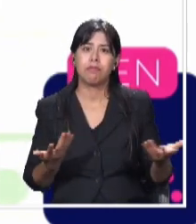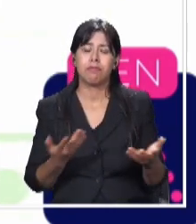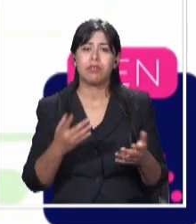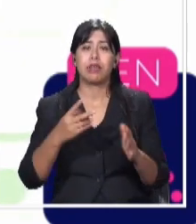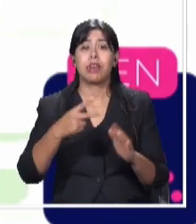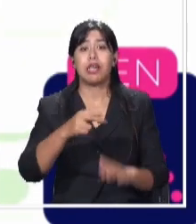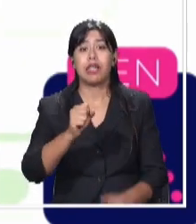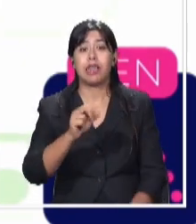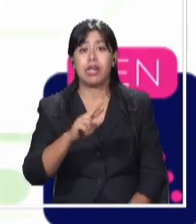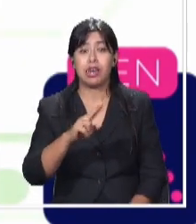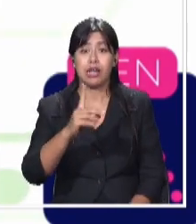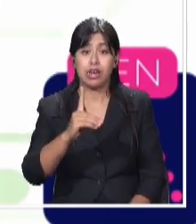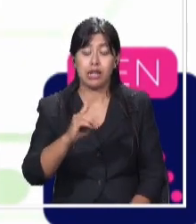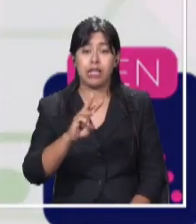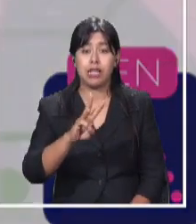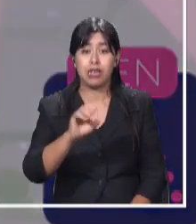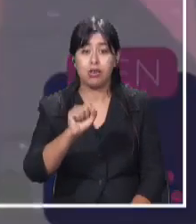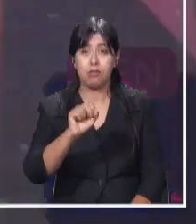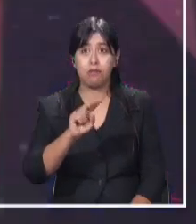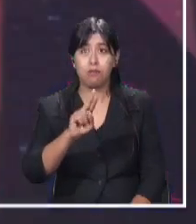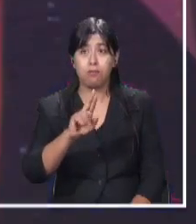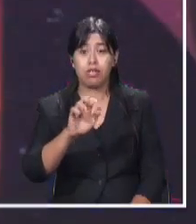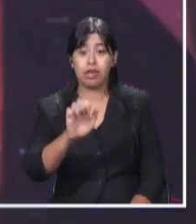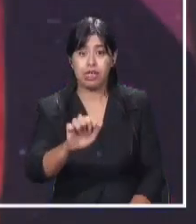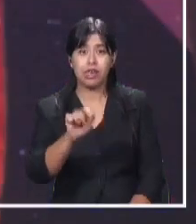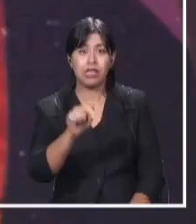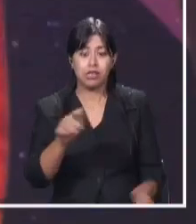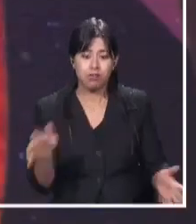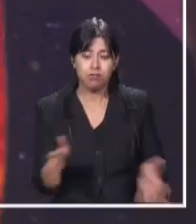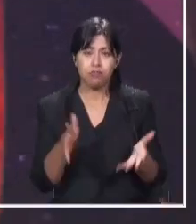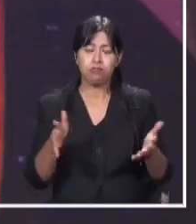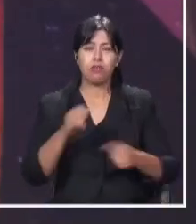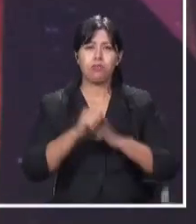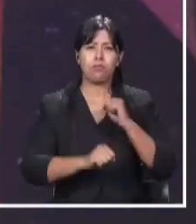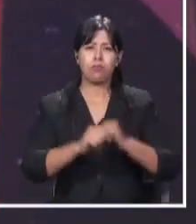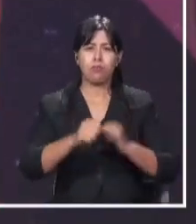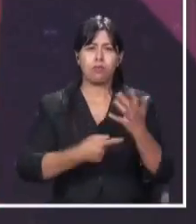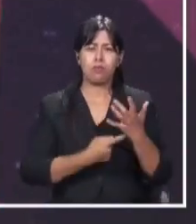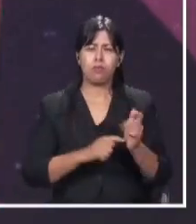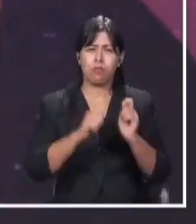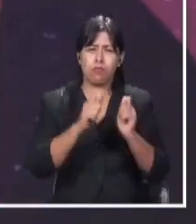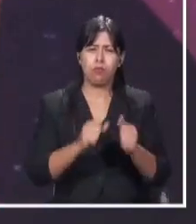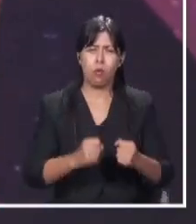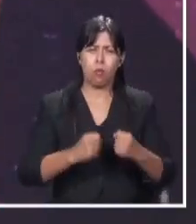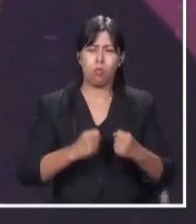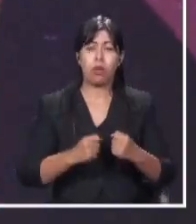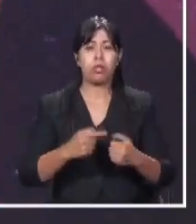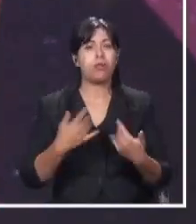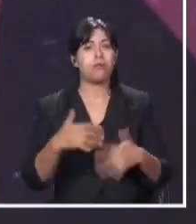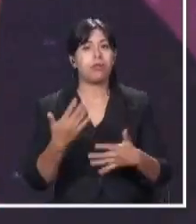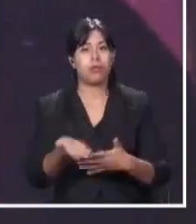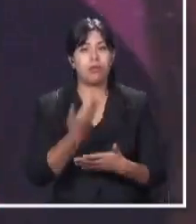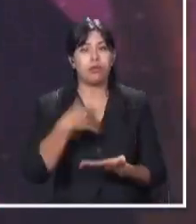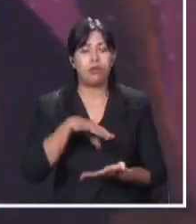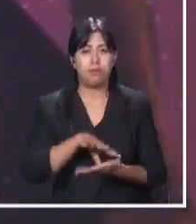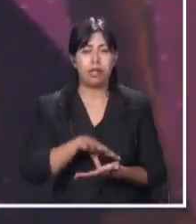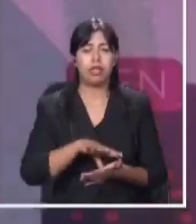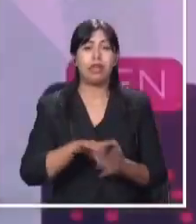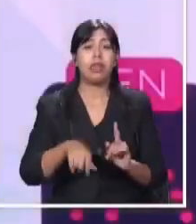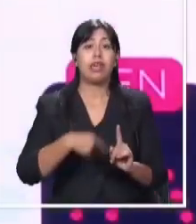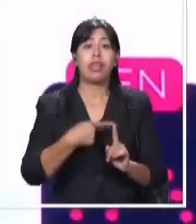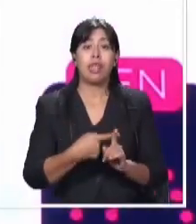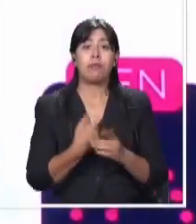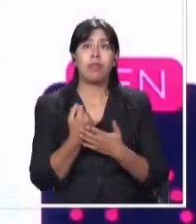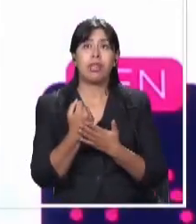hardware, impulsar el desarrollo de una industria tecnológica fuerte, pucha, que sería importante para nuestro país. Y además colaboramos